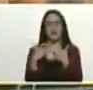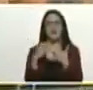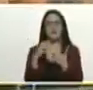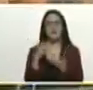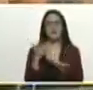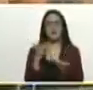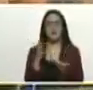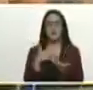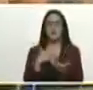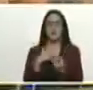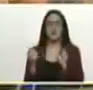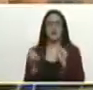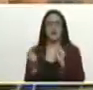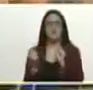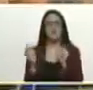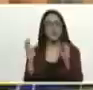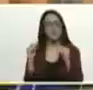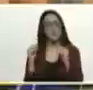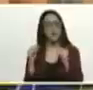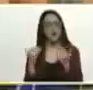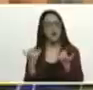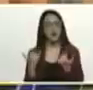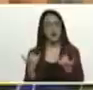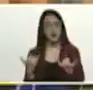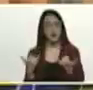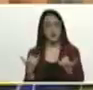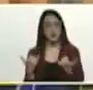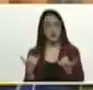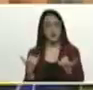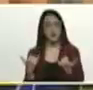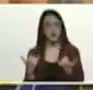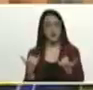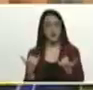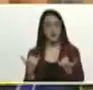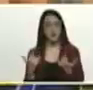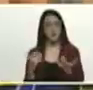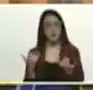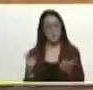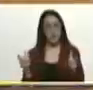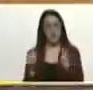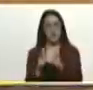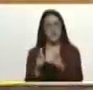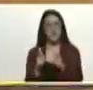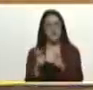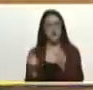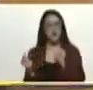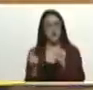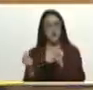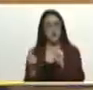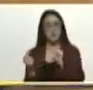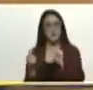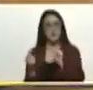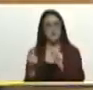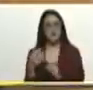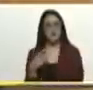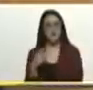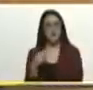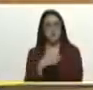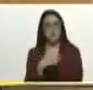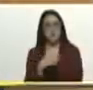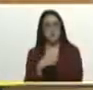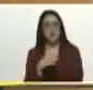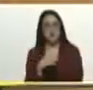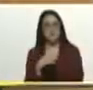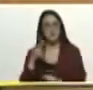hábito de conversar. Y estamos aquí, vamos a reunirnos para conversar. No podemos tachar